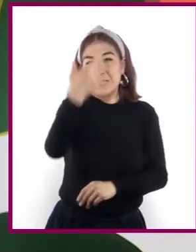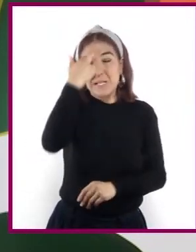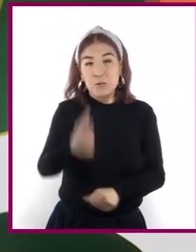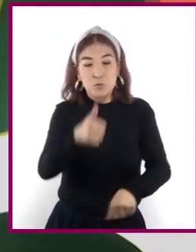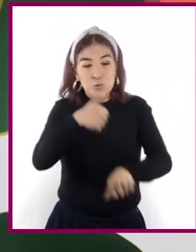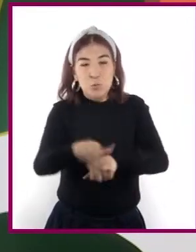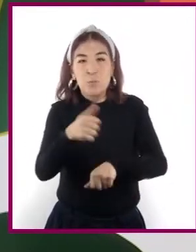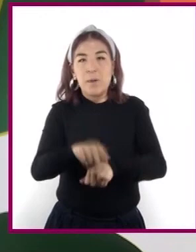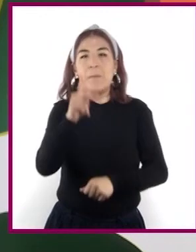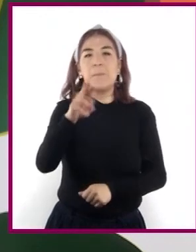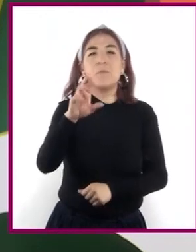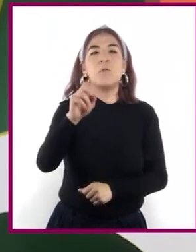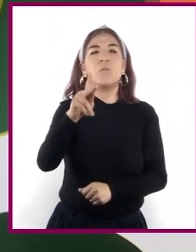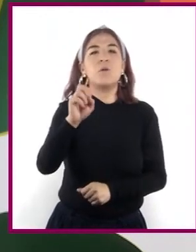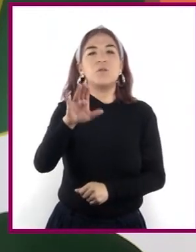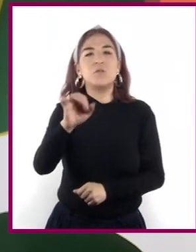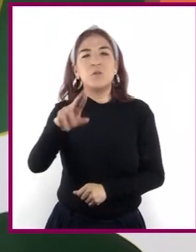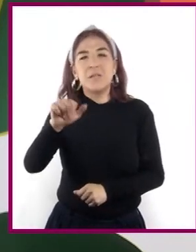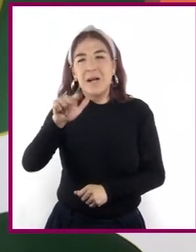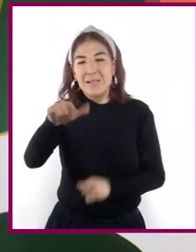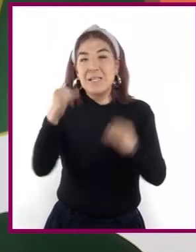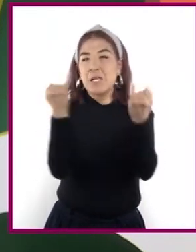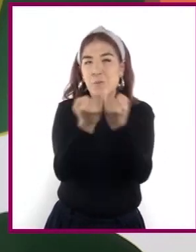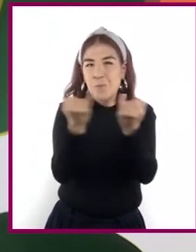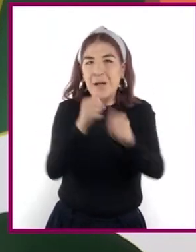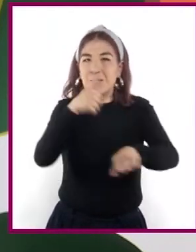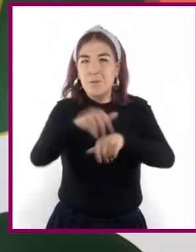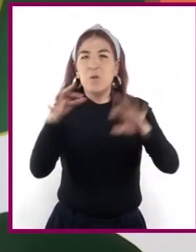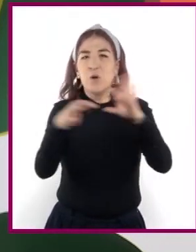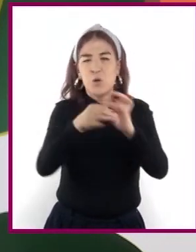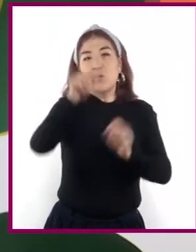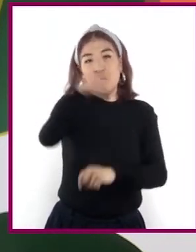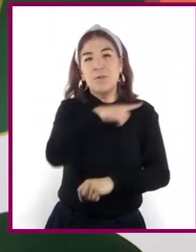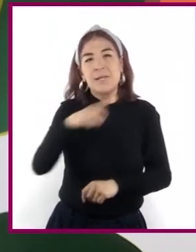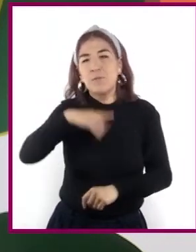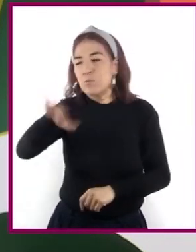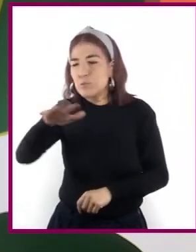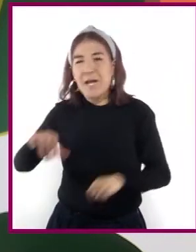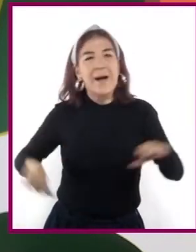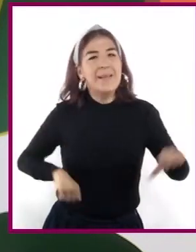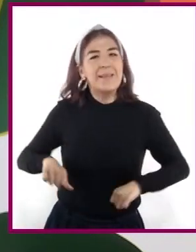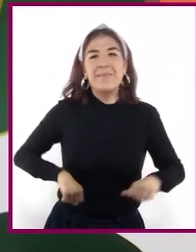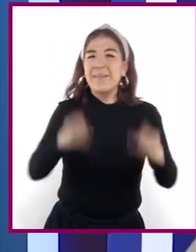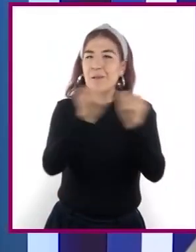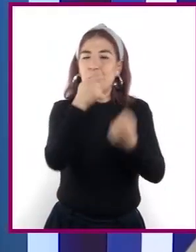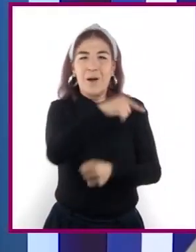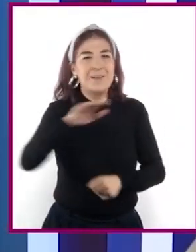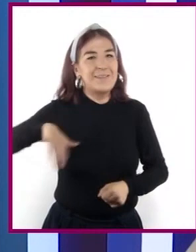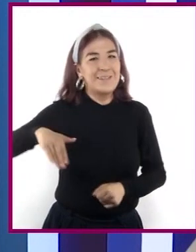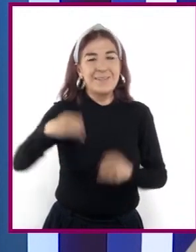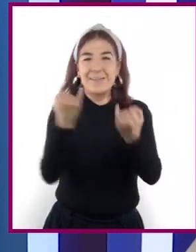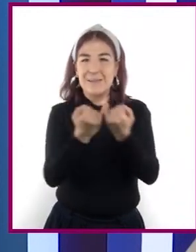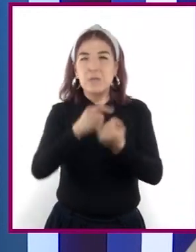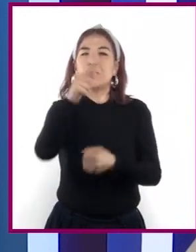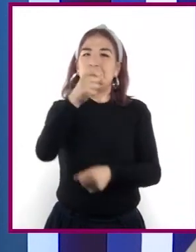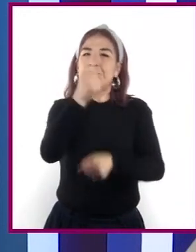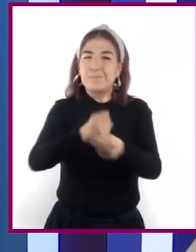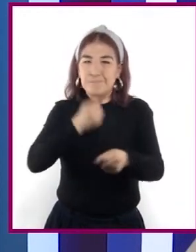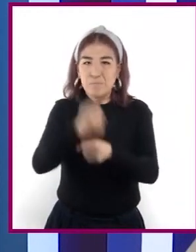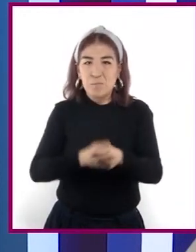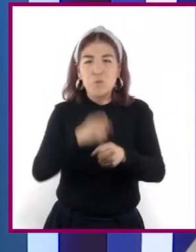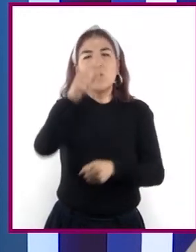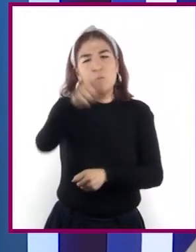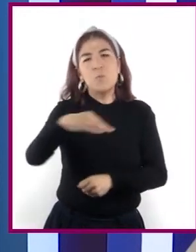proporcional. Busquen situaciones que les permitan la implementación de este recurso. Compartan